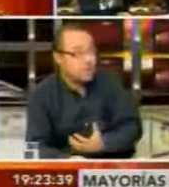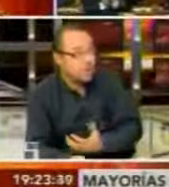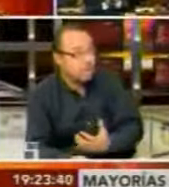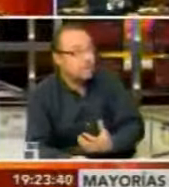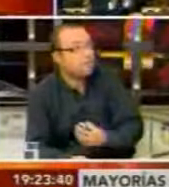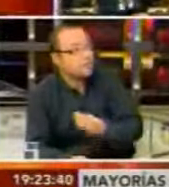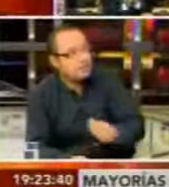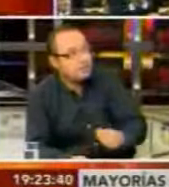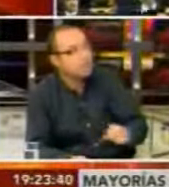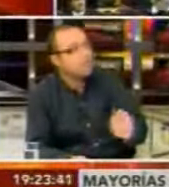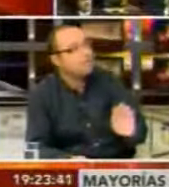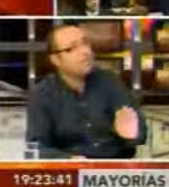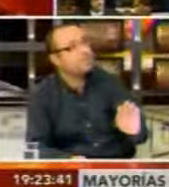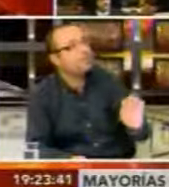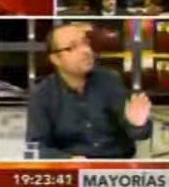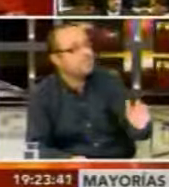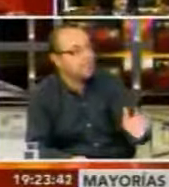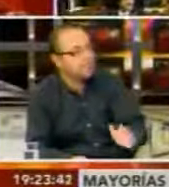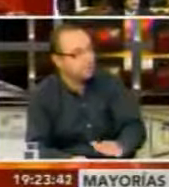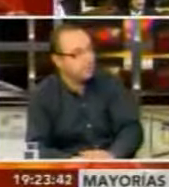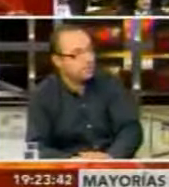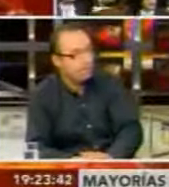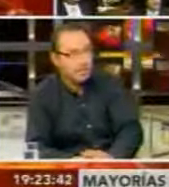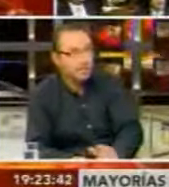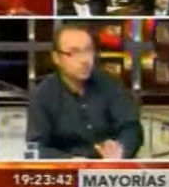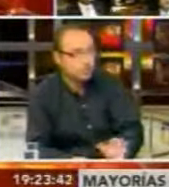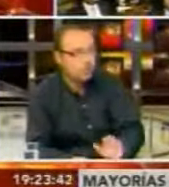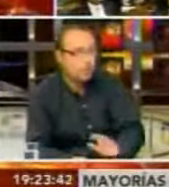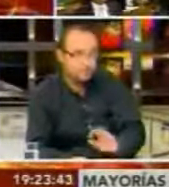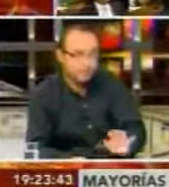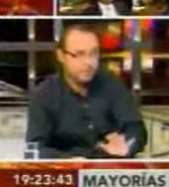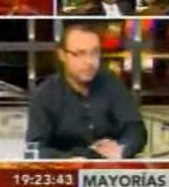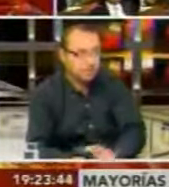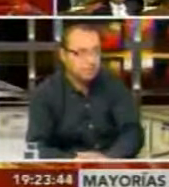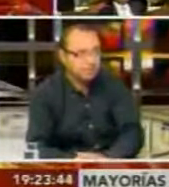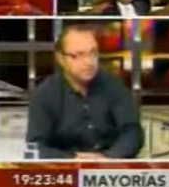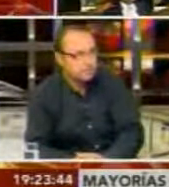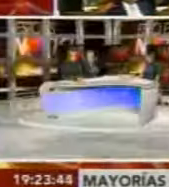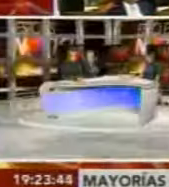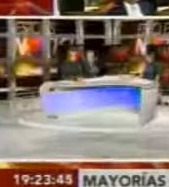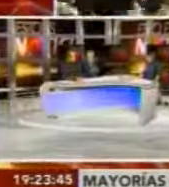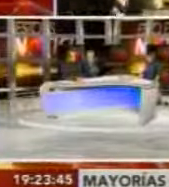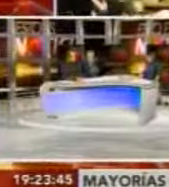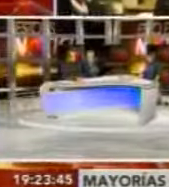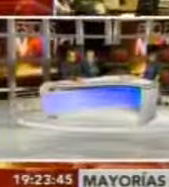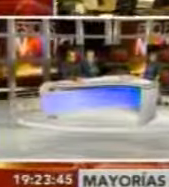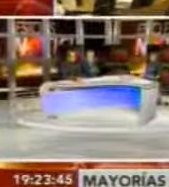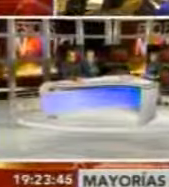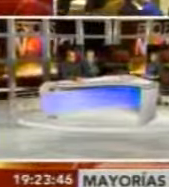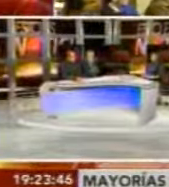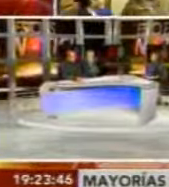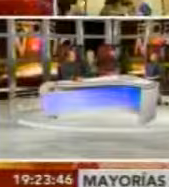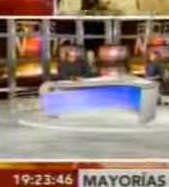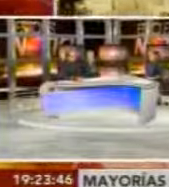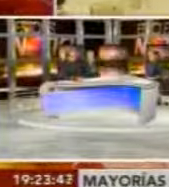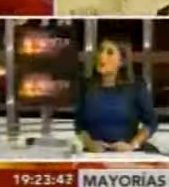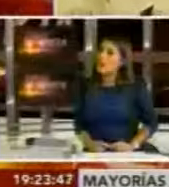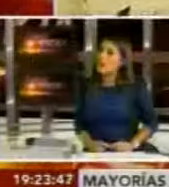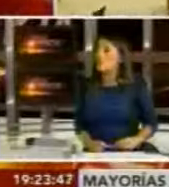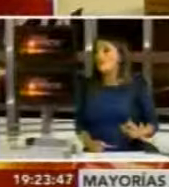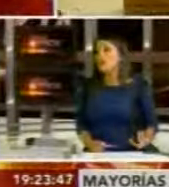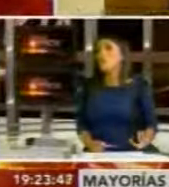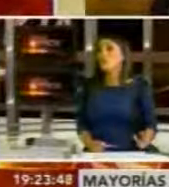que me voy a confiar muchísimo de la aprobación presidencial que ella pueda tener. Y eso es un riesgo de por sí. A eso quería llegar. ¿Se podrían correr